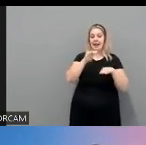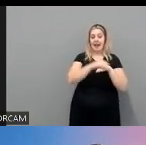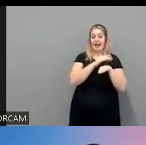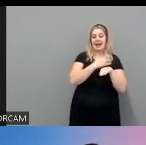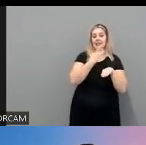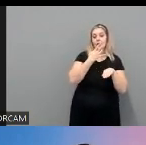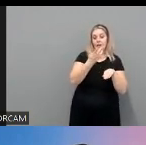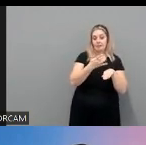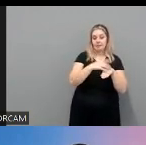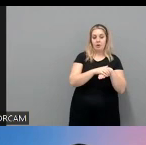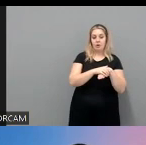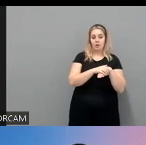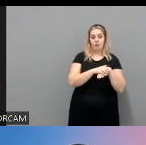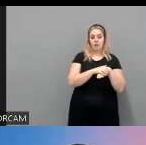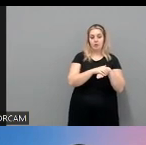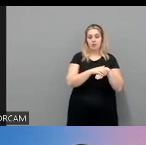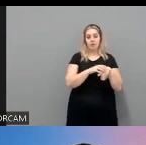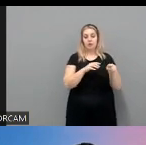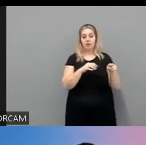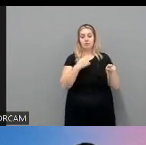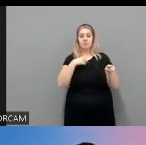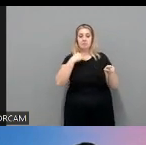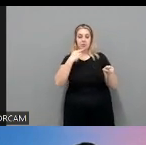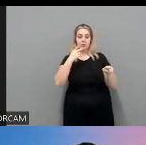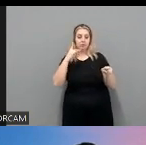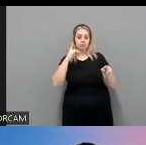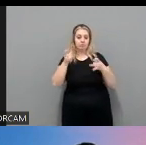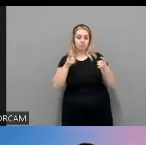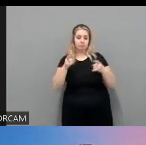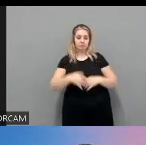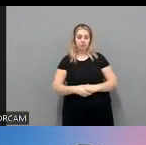ejemplo, el gato. Cambiar.